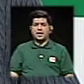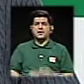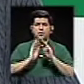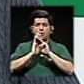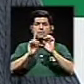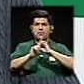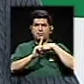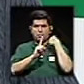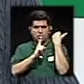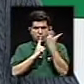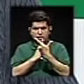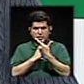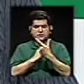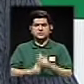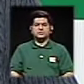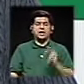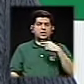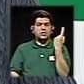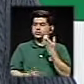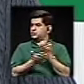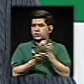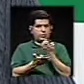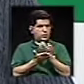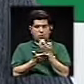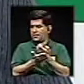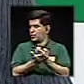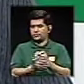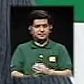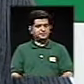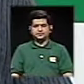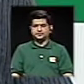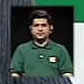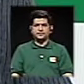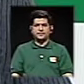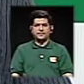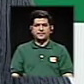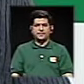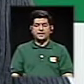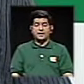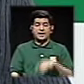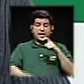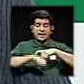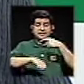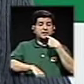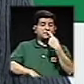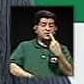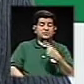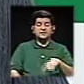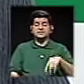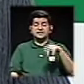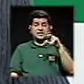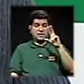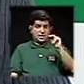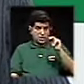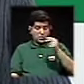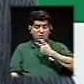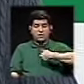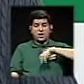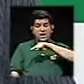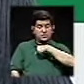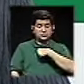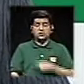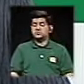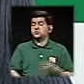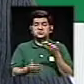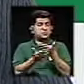sociedad no solamente un modelo de economía durante el nos dijeron que no teníamos eh propuestas que